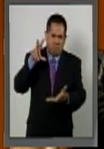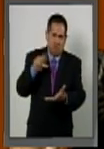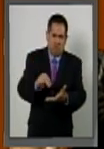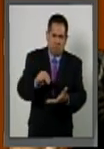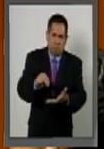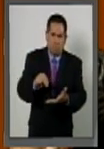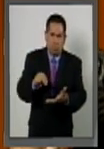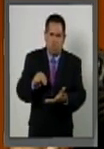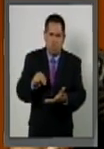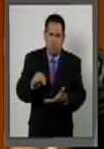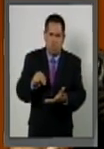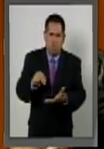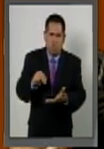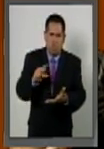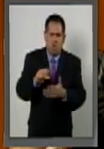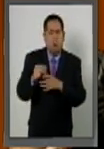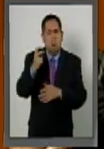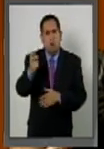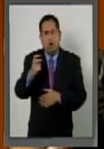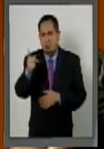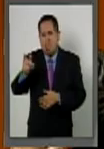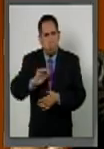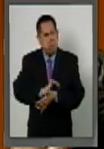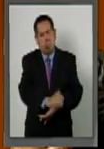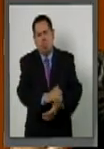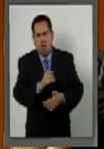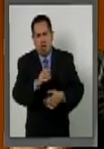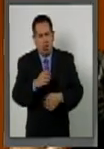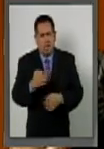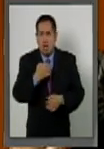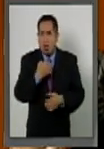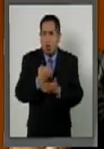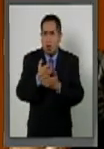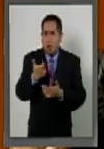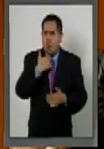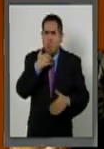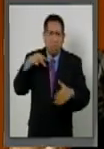contra por este atropello a la economía